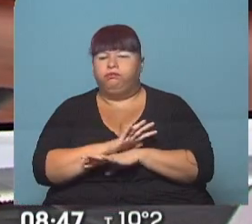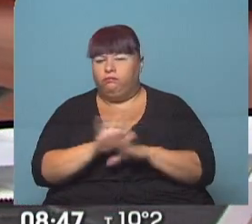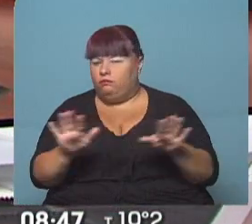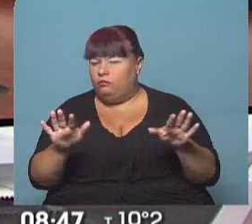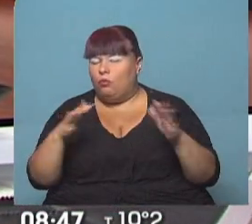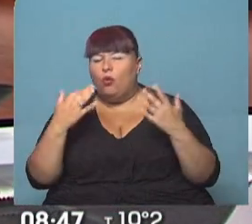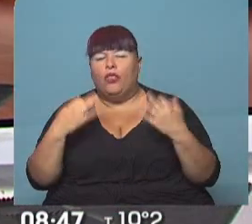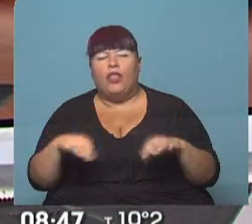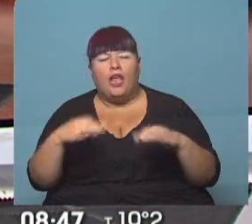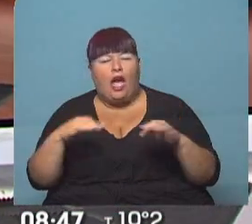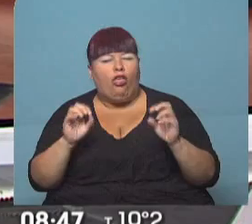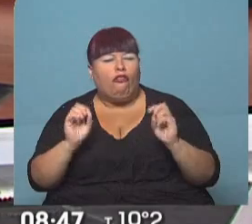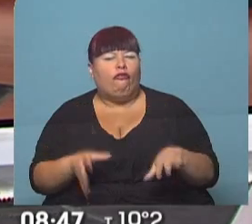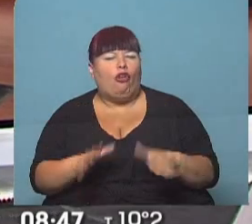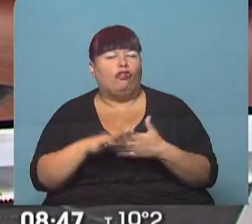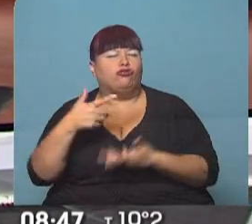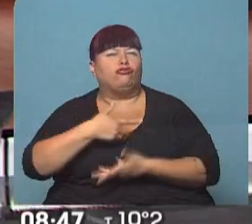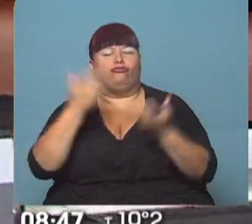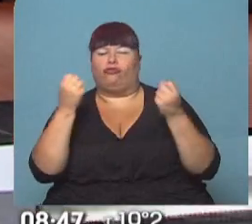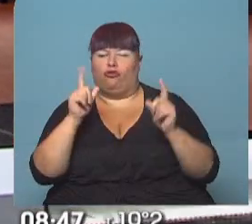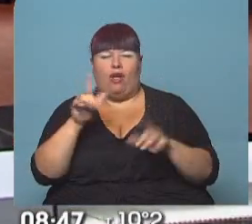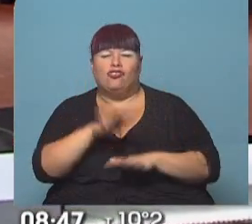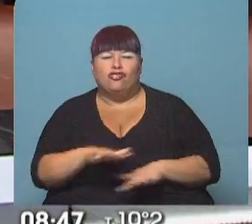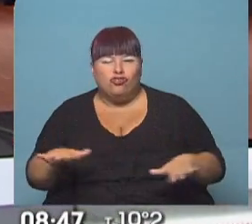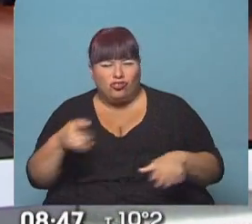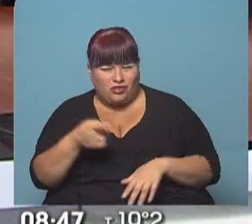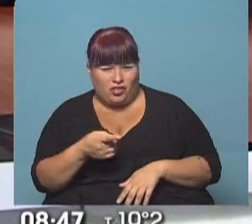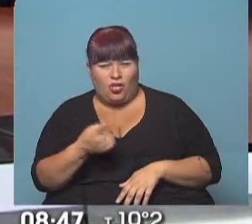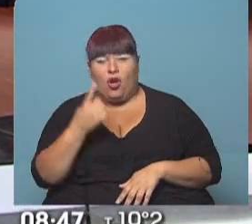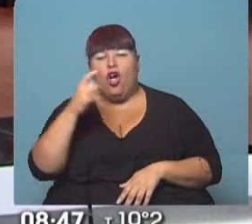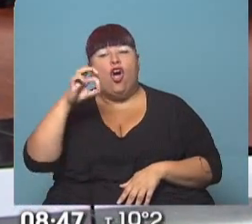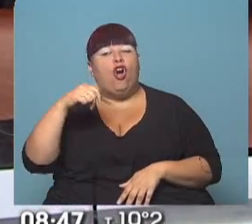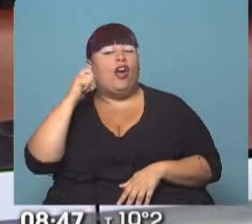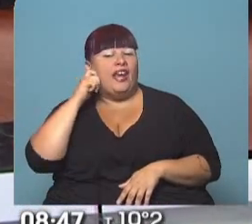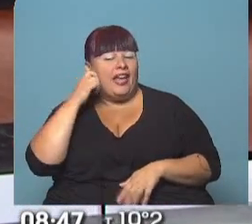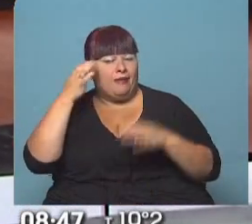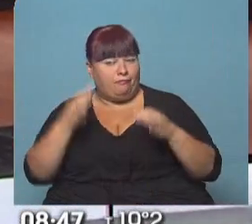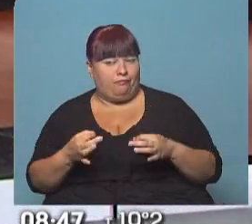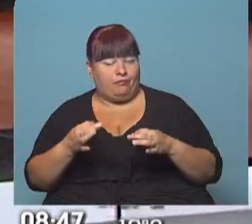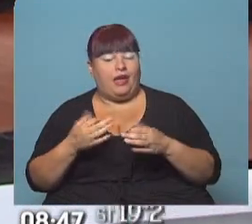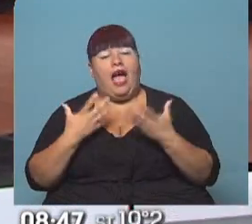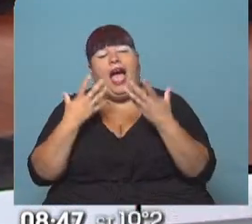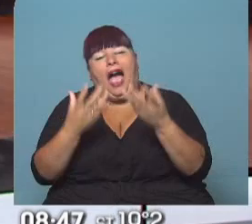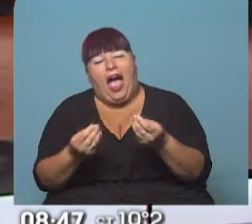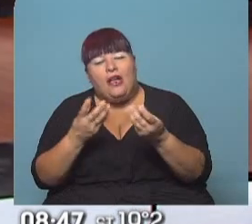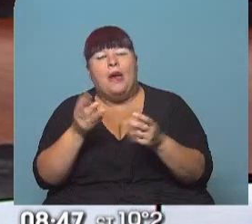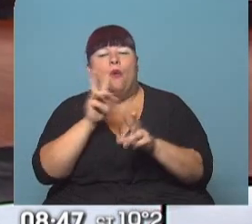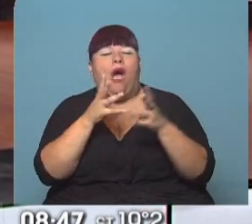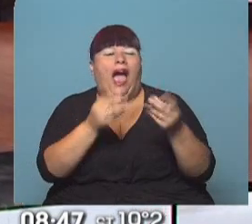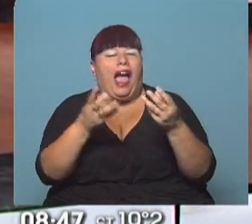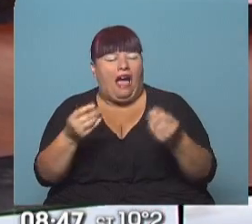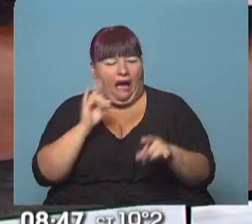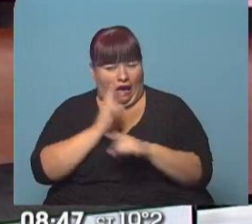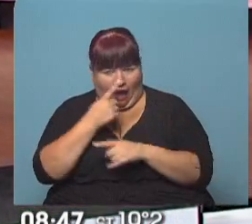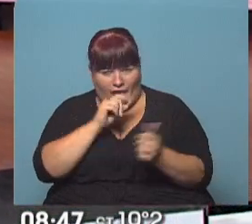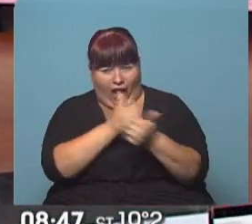de mucha debilidad ante la sociedad. Son niños. Había una ONG que en realidad se acercaba a ellos intentando ayudarlos.